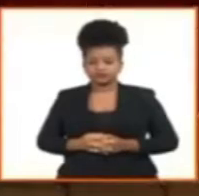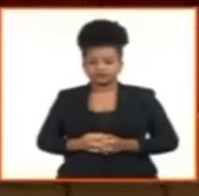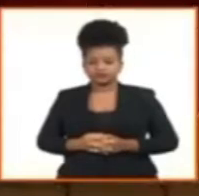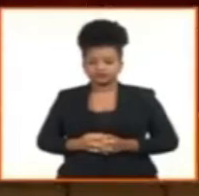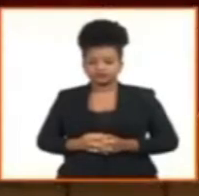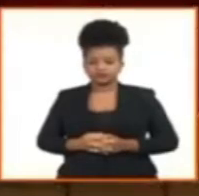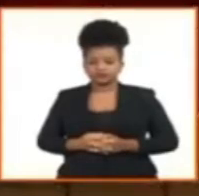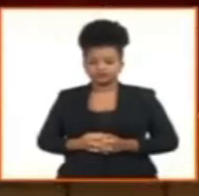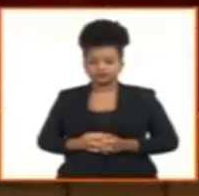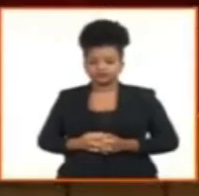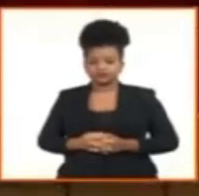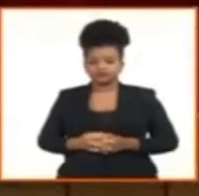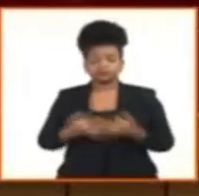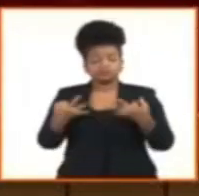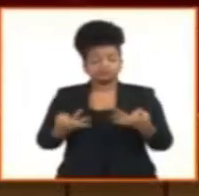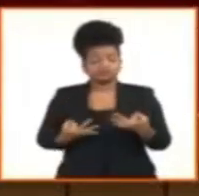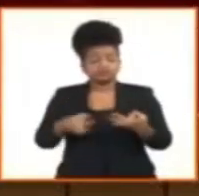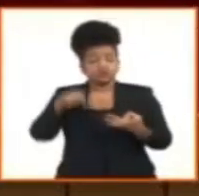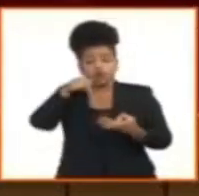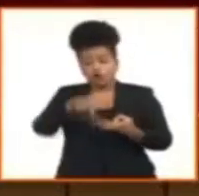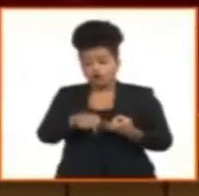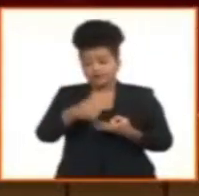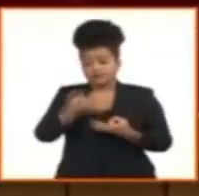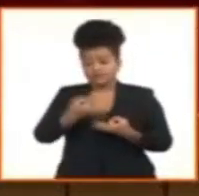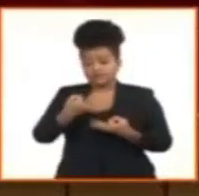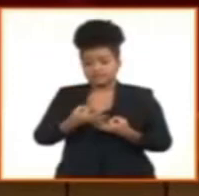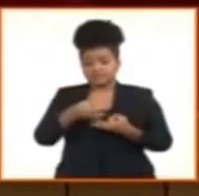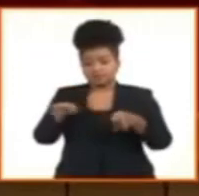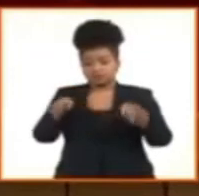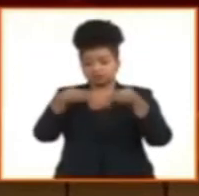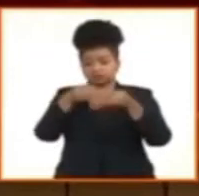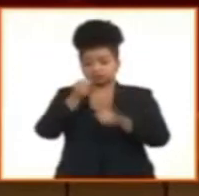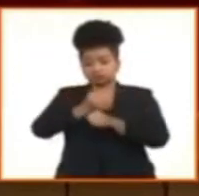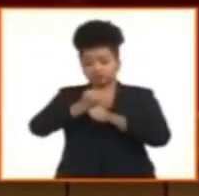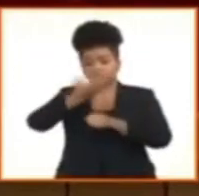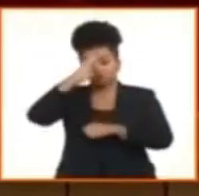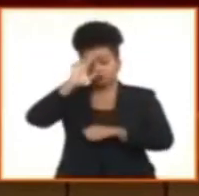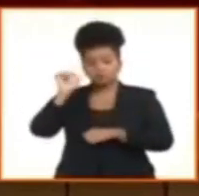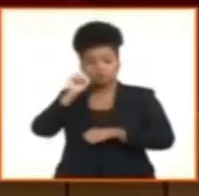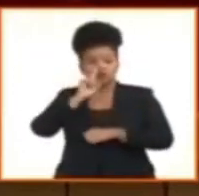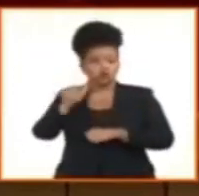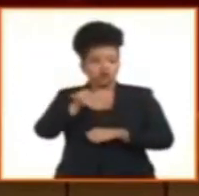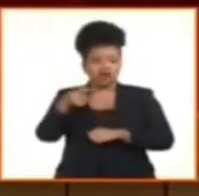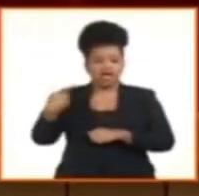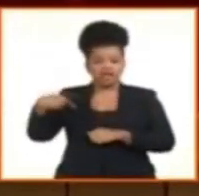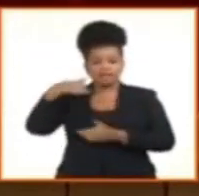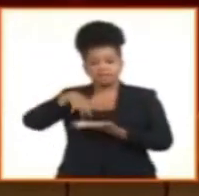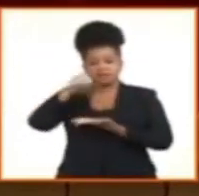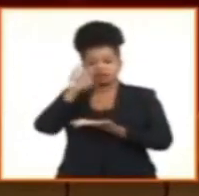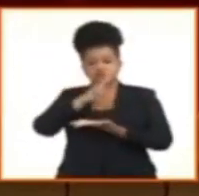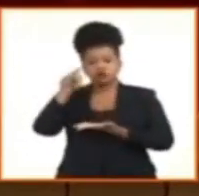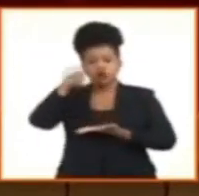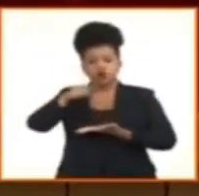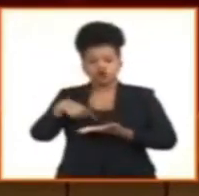Seguramente hoy, como siempre, al final de cada acto de celebración de los trabajadores cubanos, como lo hicimos ayer en la plaza, nos daremos las manos para